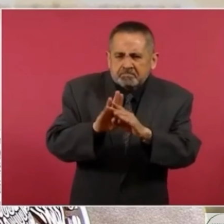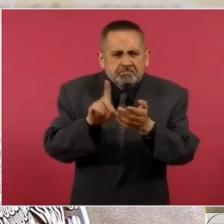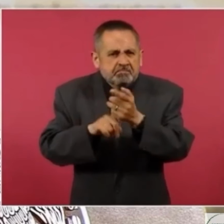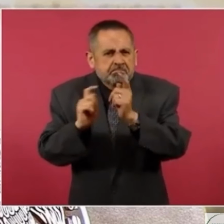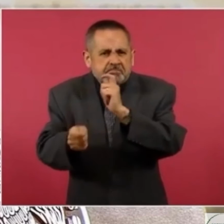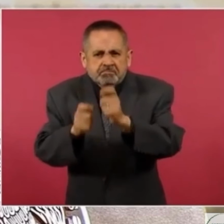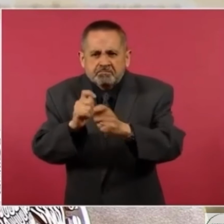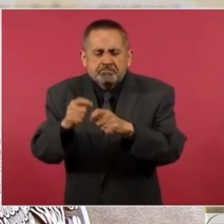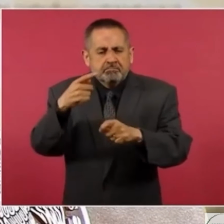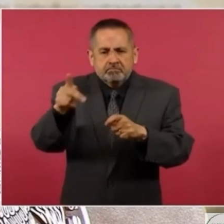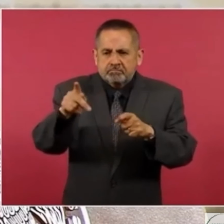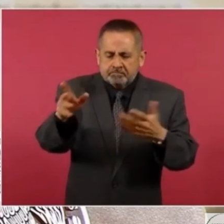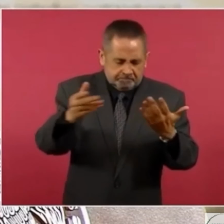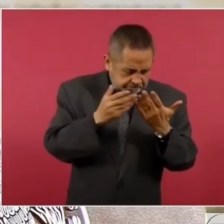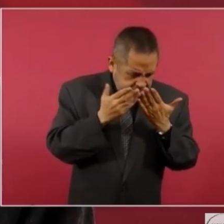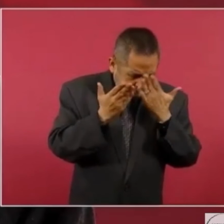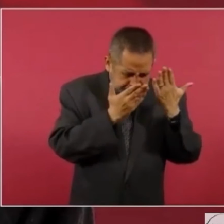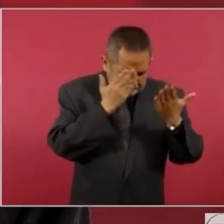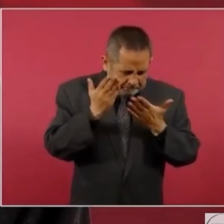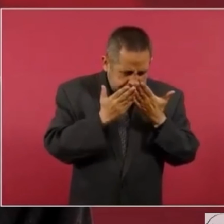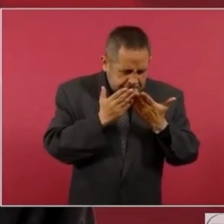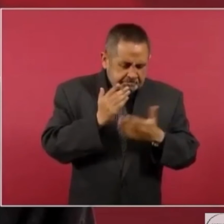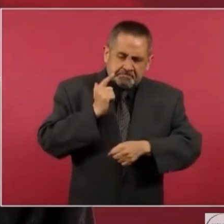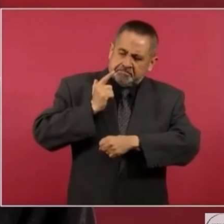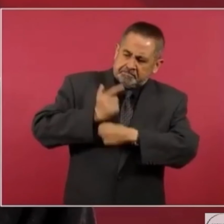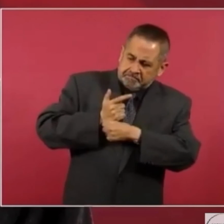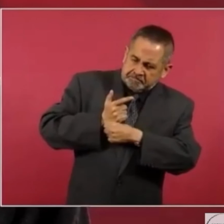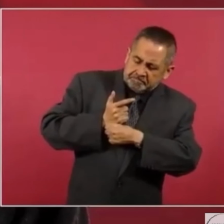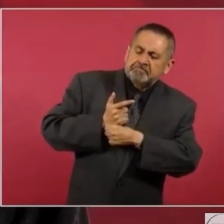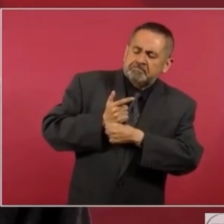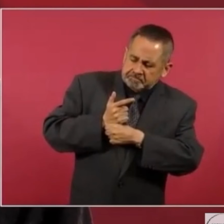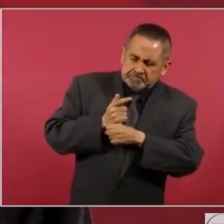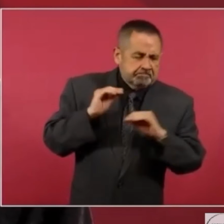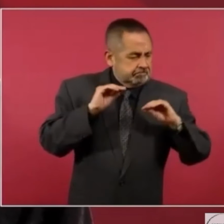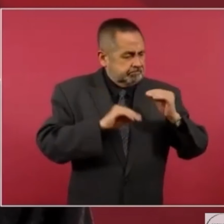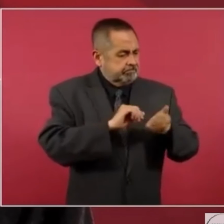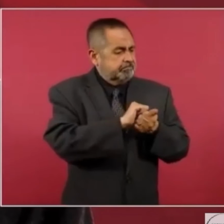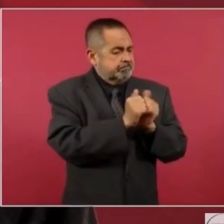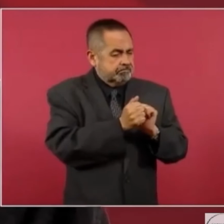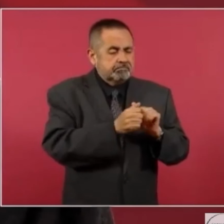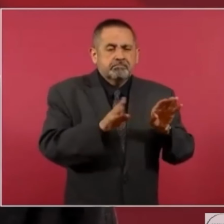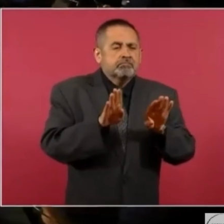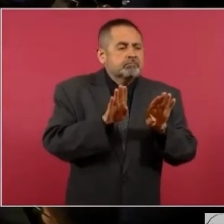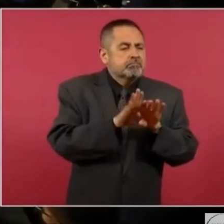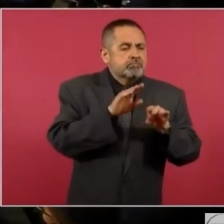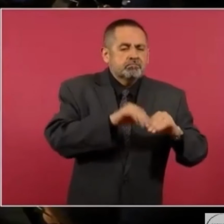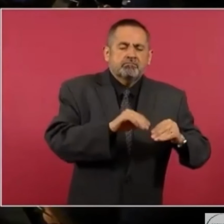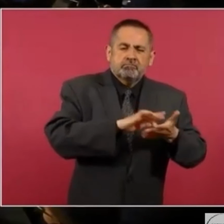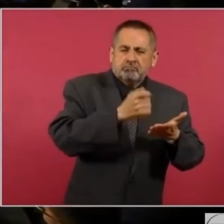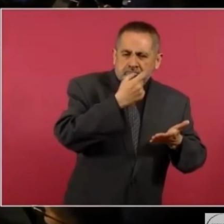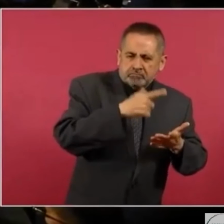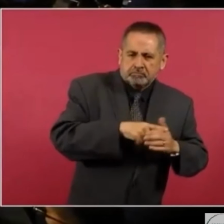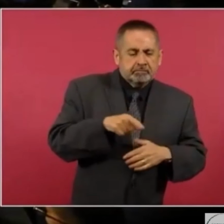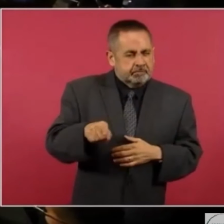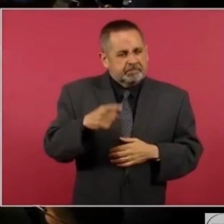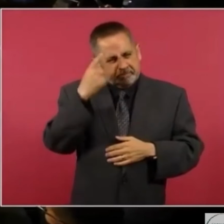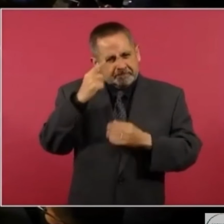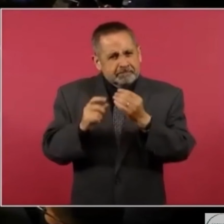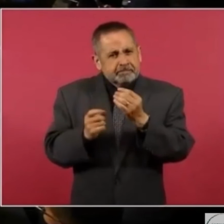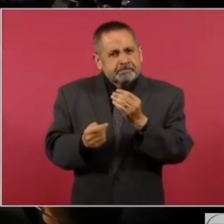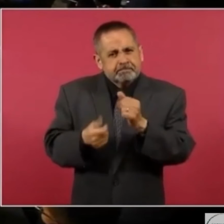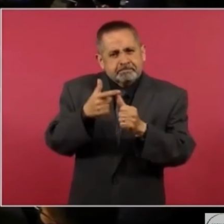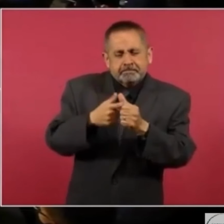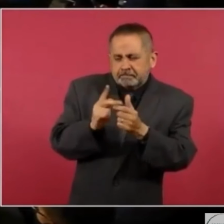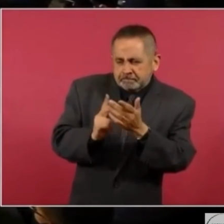el conocimiento científico que pudiera haber sobre los distintos productos, particularmente vegetales. Se pretendía además que en